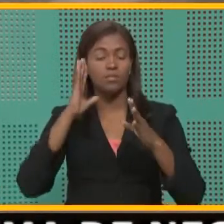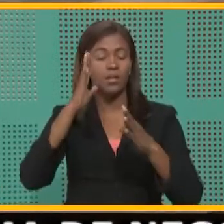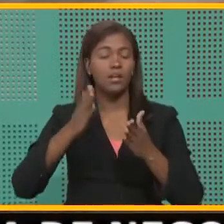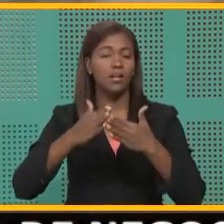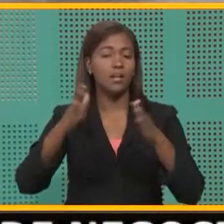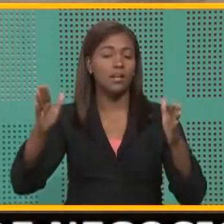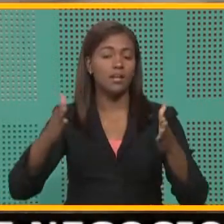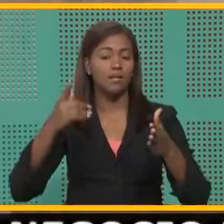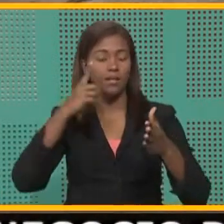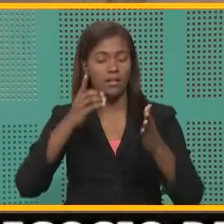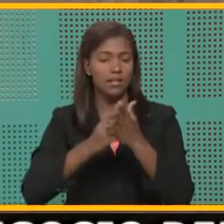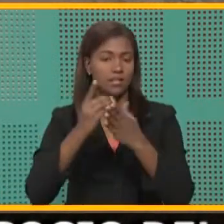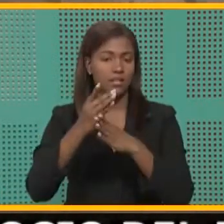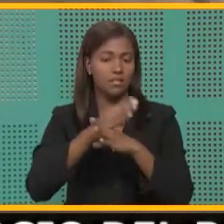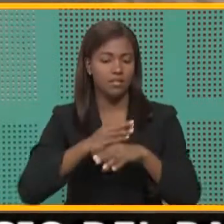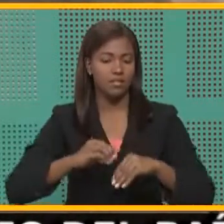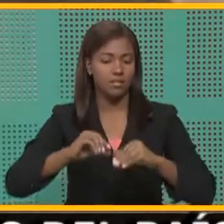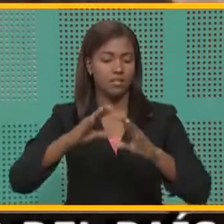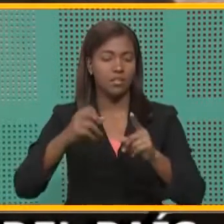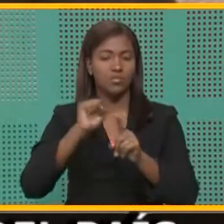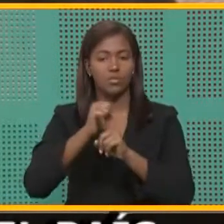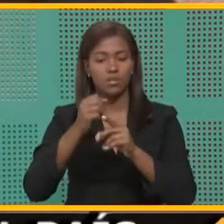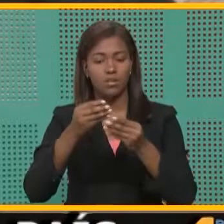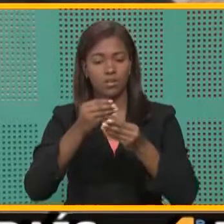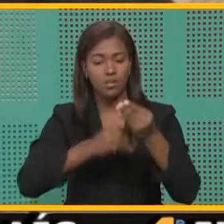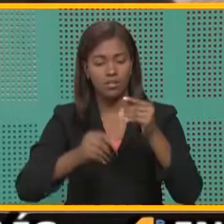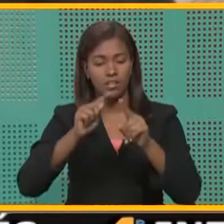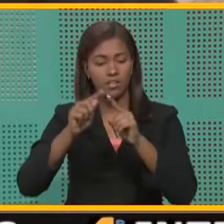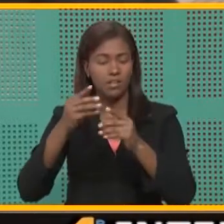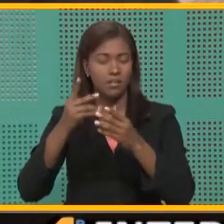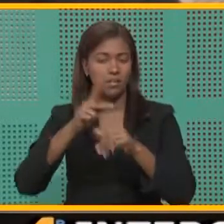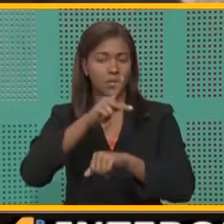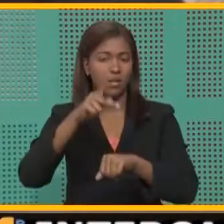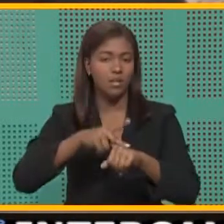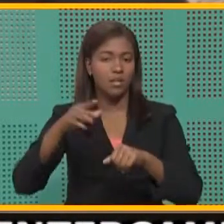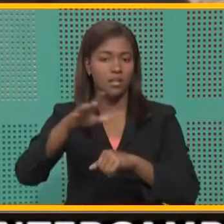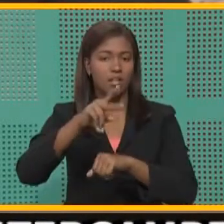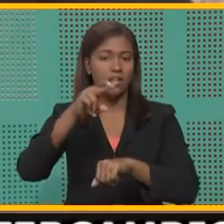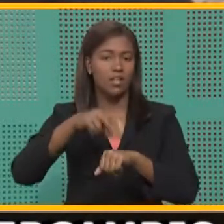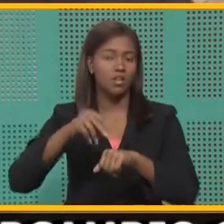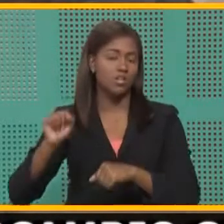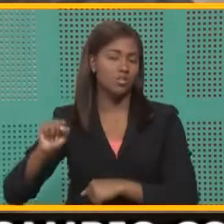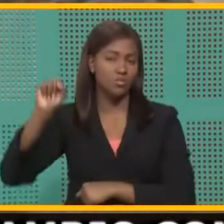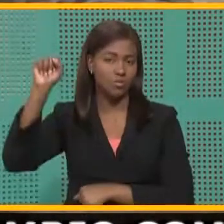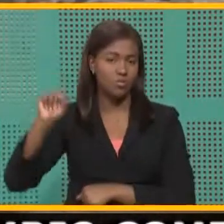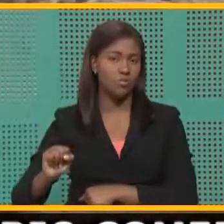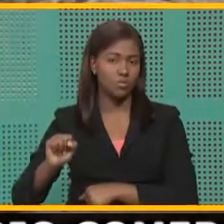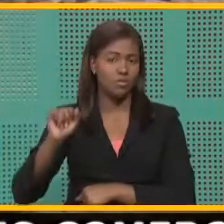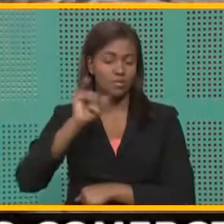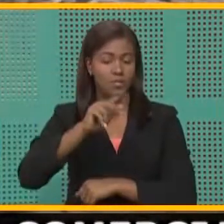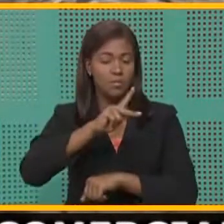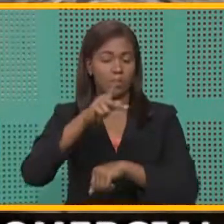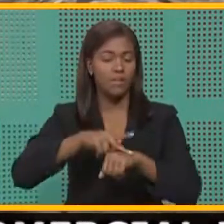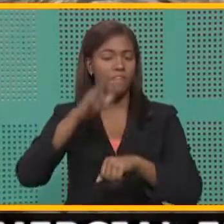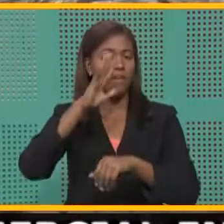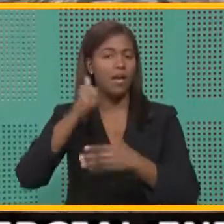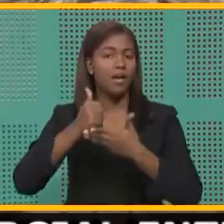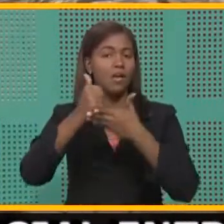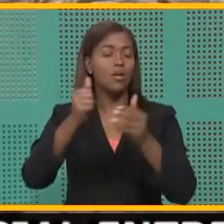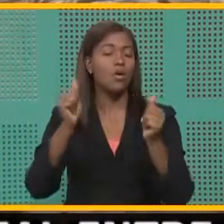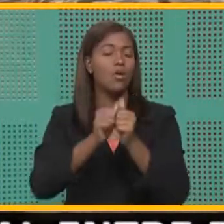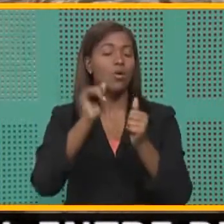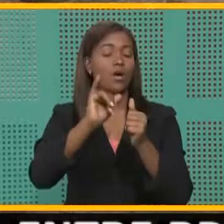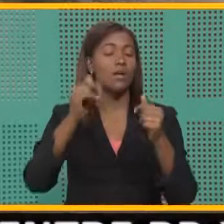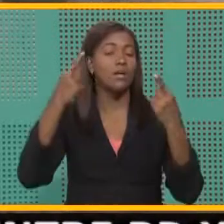camino hacia el desarrollo agrícola, social y económico de varias provincias de la región sur. Las provincias que serán beneficiadas directamente con